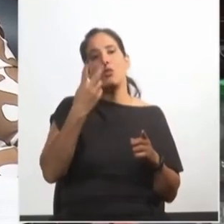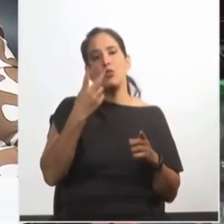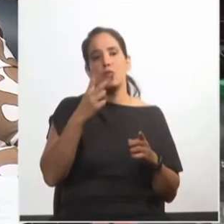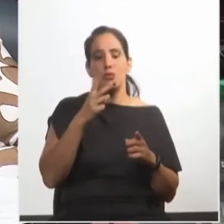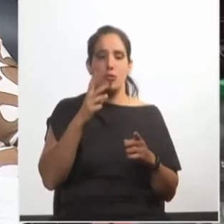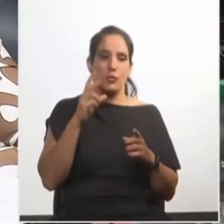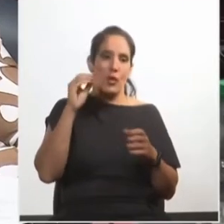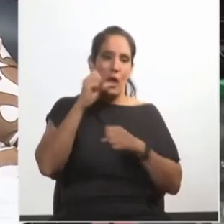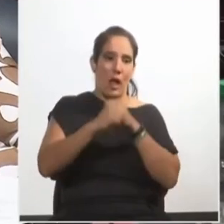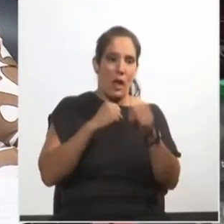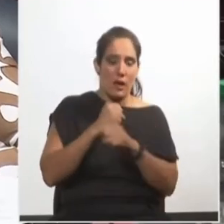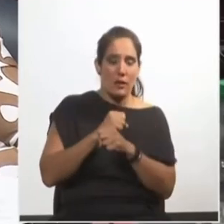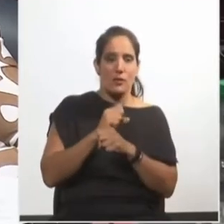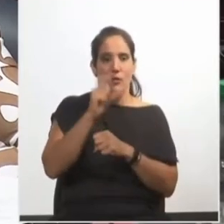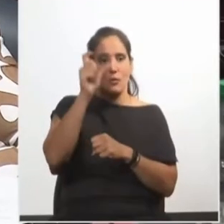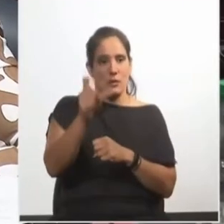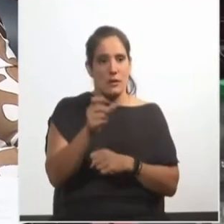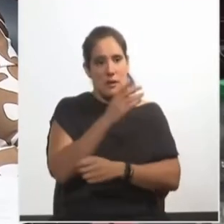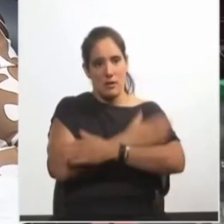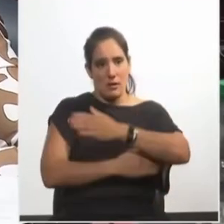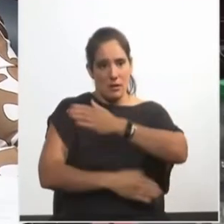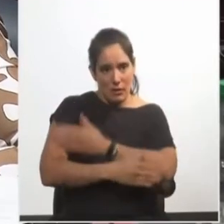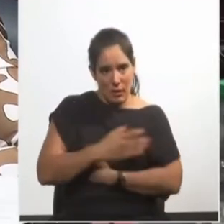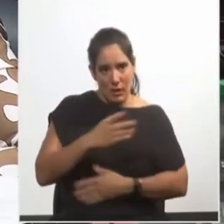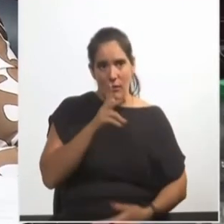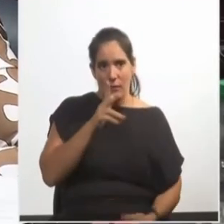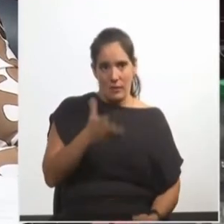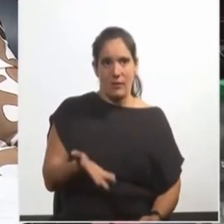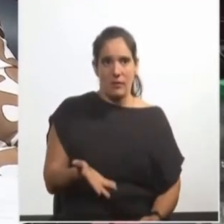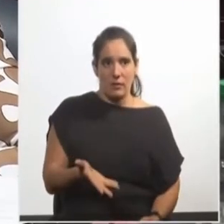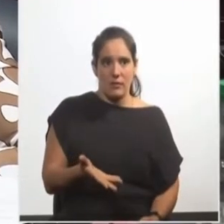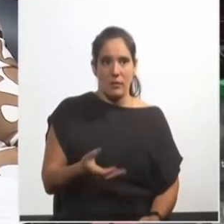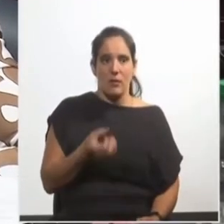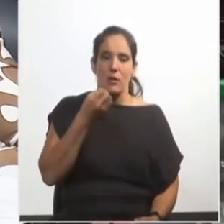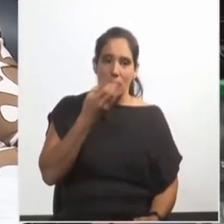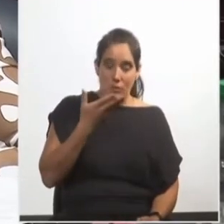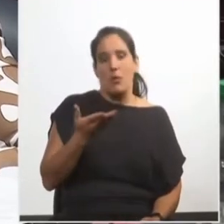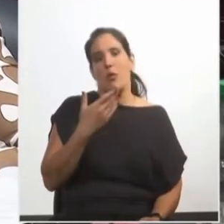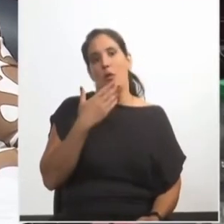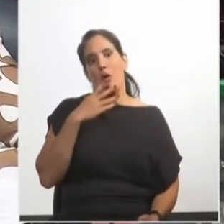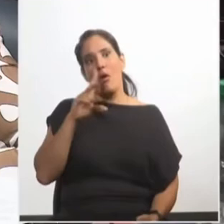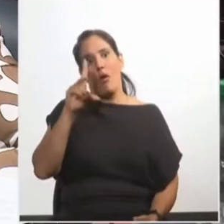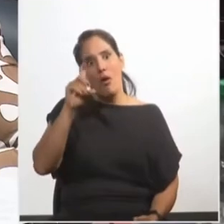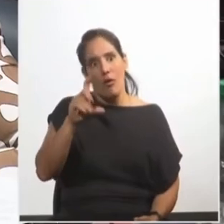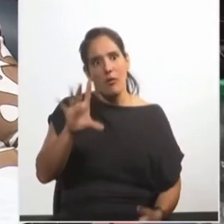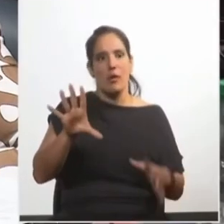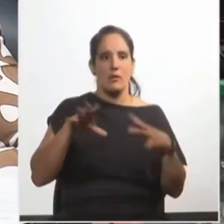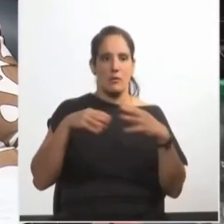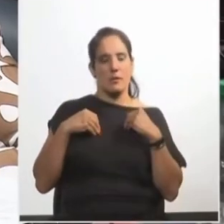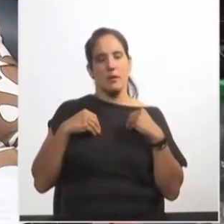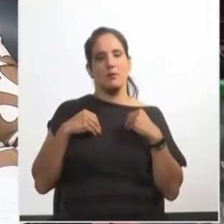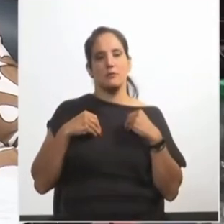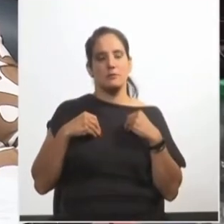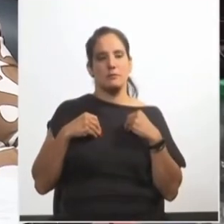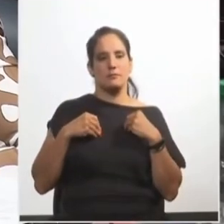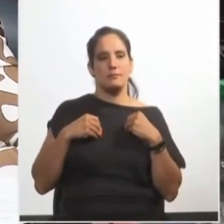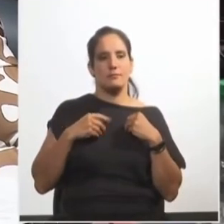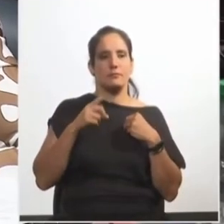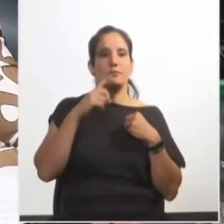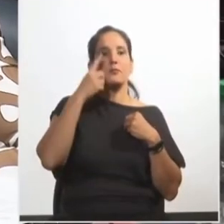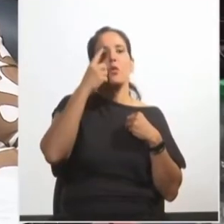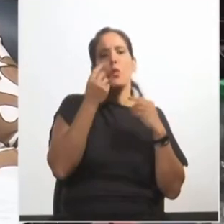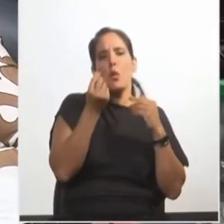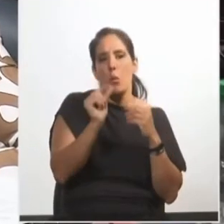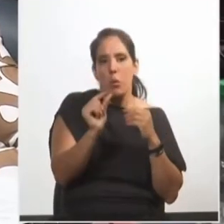de discapacidad severa, cuestión que obviamente saludamos. Se trata de uno de los pocos